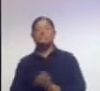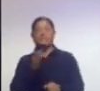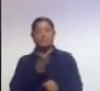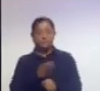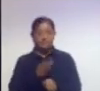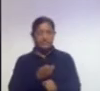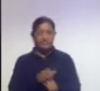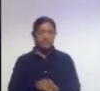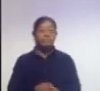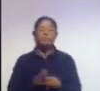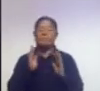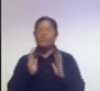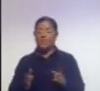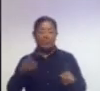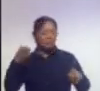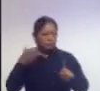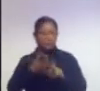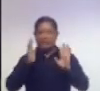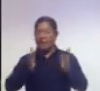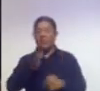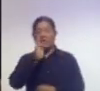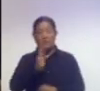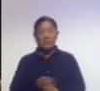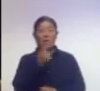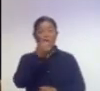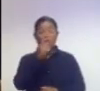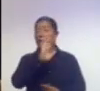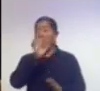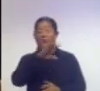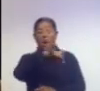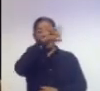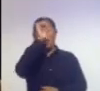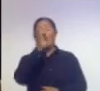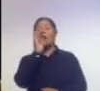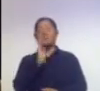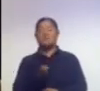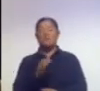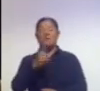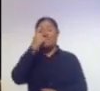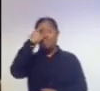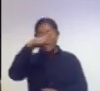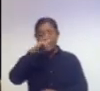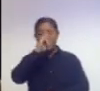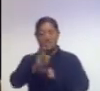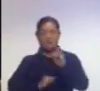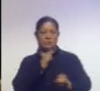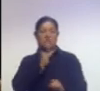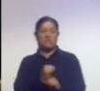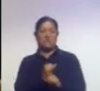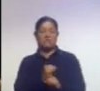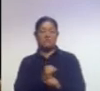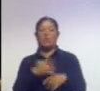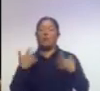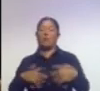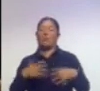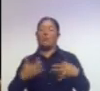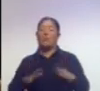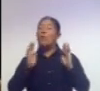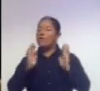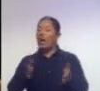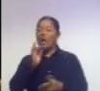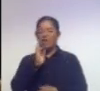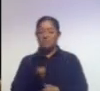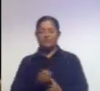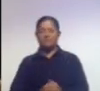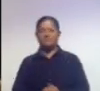uno, ¿verdad?, ya directamente aceptado para la internacional, que en sería Pampas, Argentina. En Pampas, Argentina. No, entonces, pues, lo que se